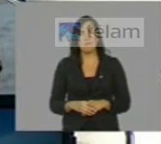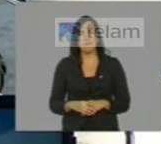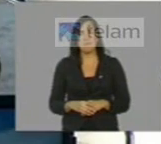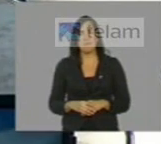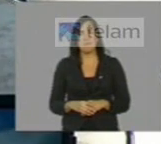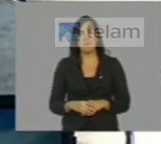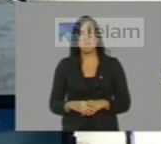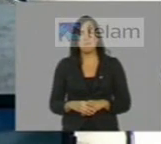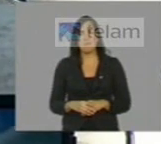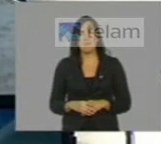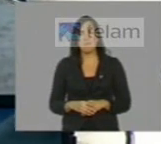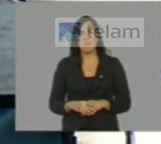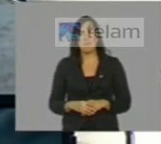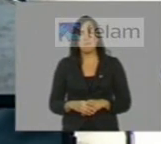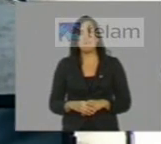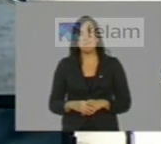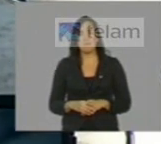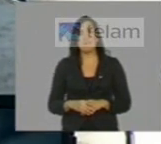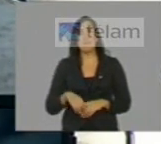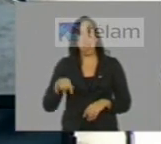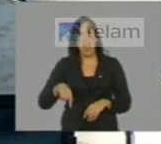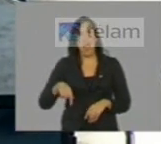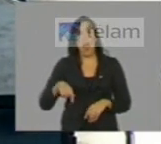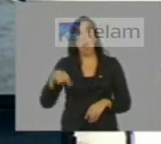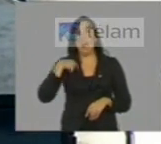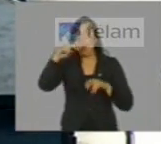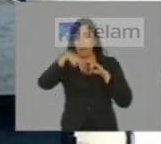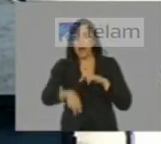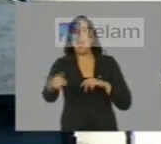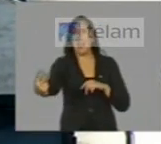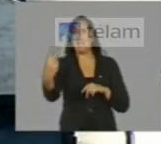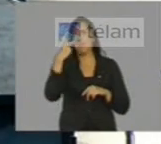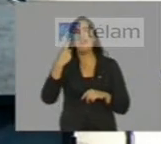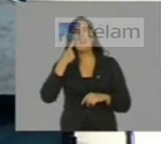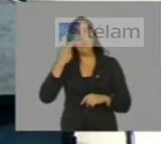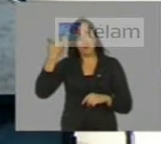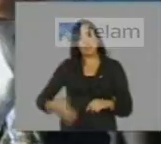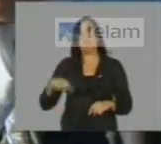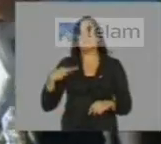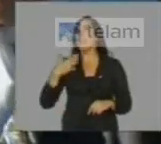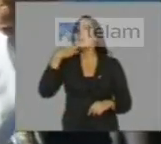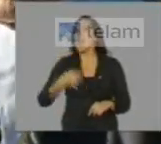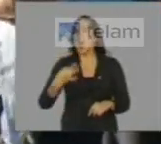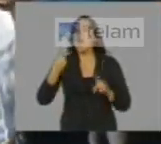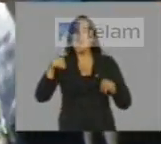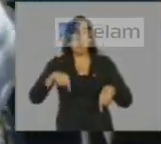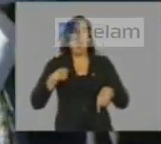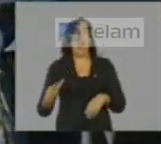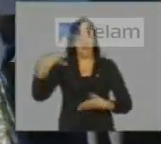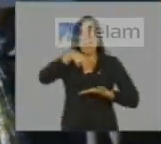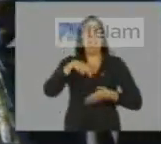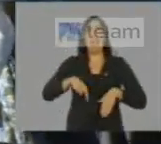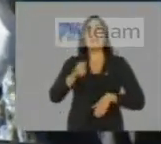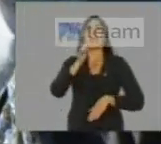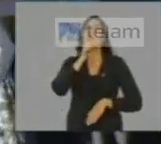Bueno. Ahora abajo y me vas a conocer en la vida real, pero espero un cachito que todavía tengo que decir algunas cosas a los de la vida real de acá. Pero bueno,